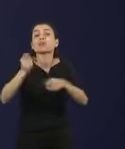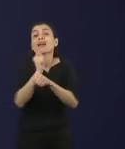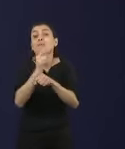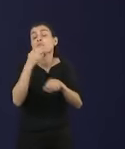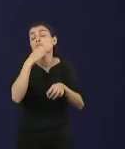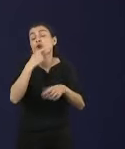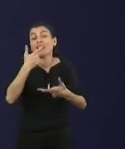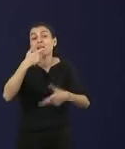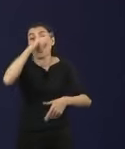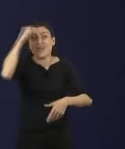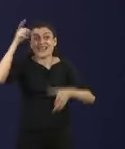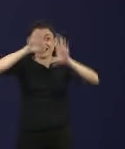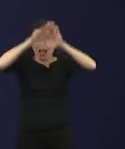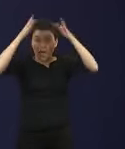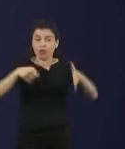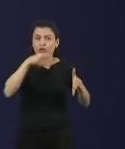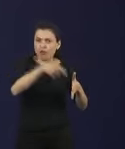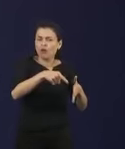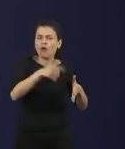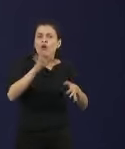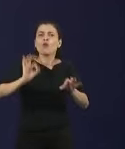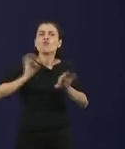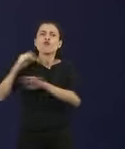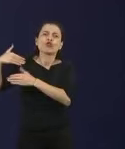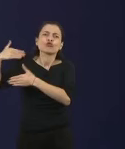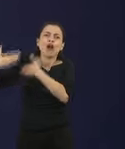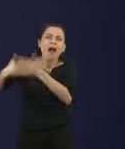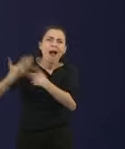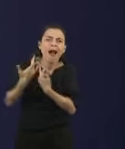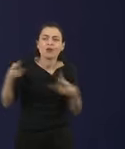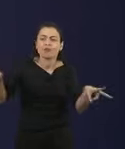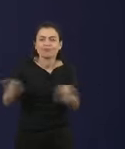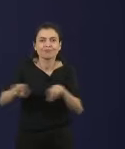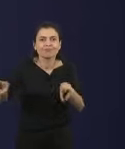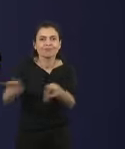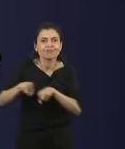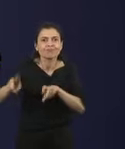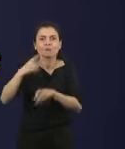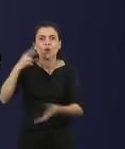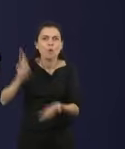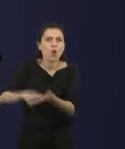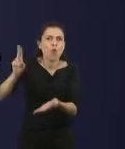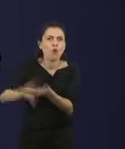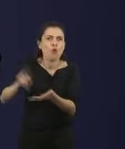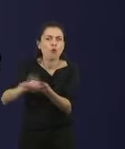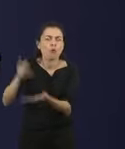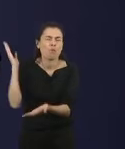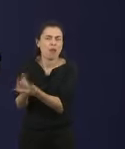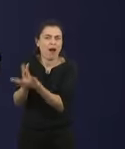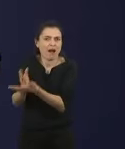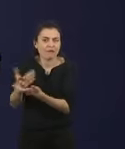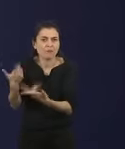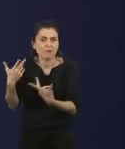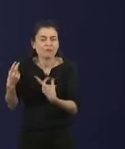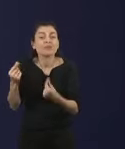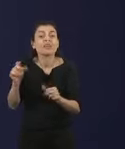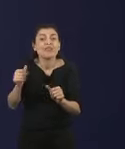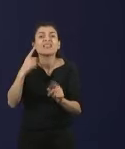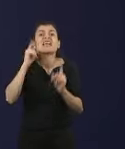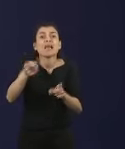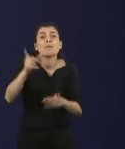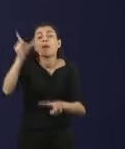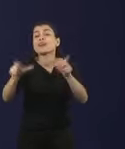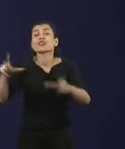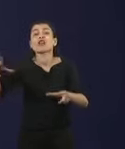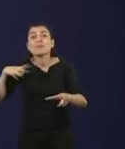fue históricamente se manejó como un estado confiscatorio como un estado que se encargó de quedarse con los patrimonios de quienes lo